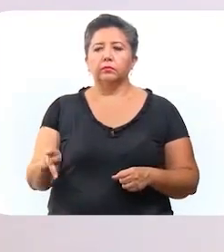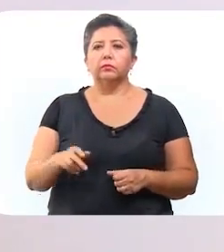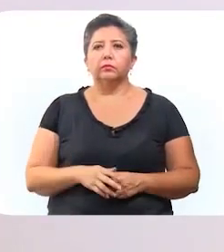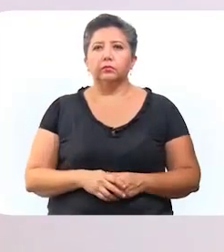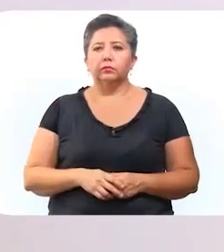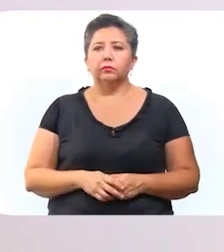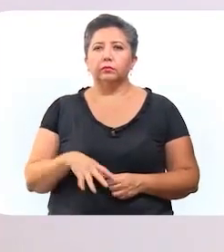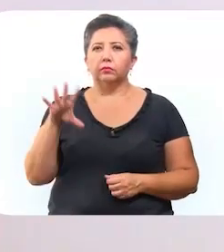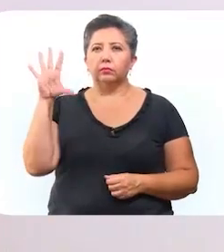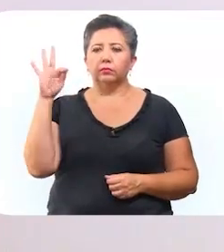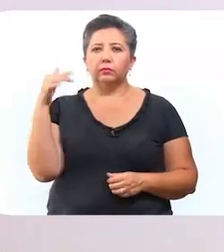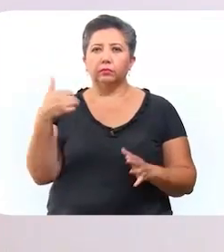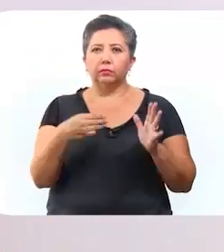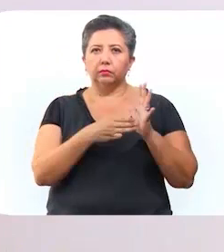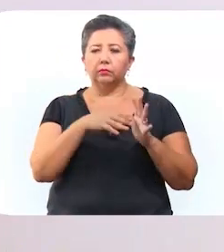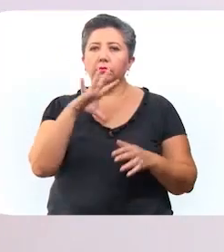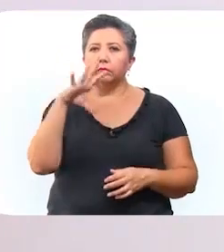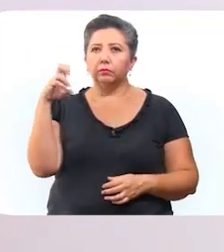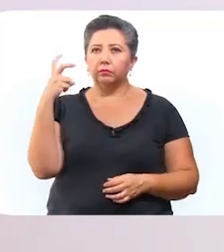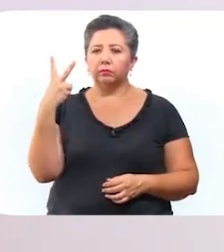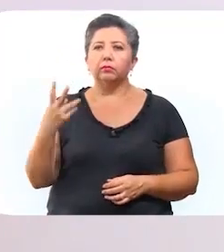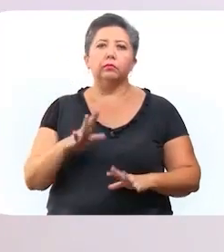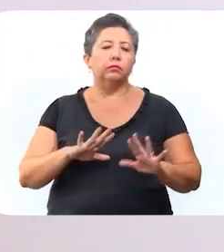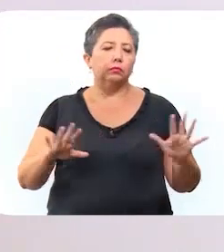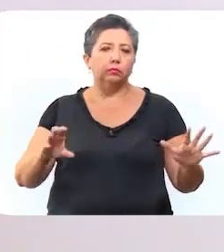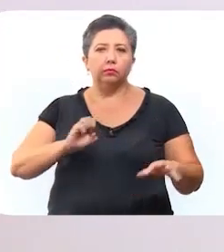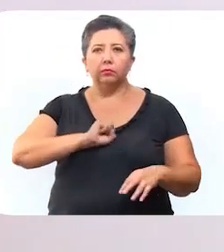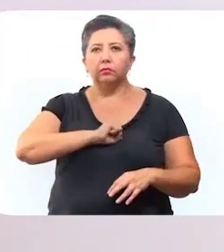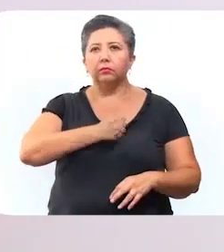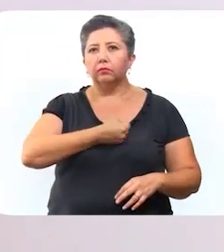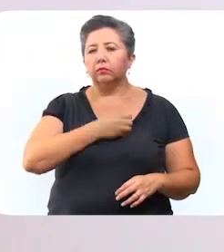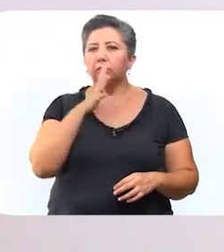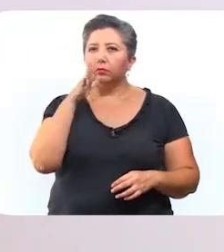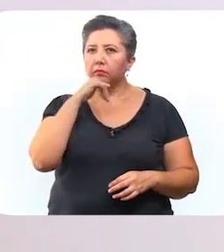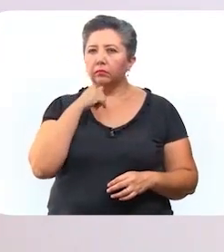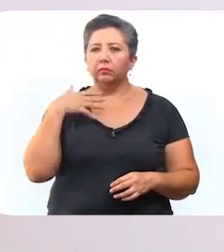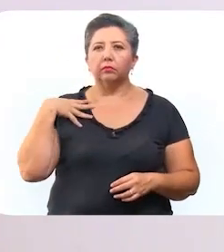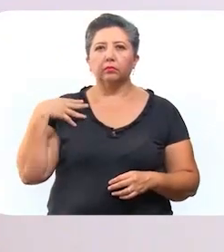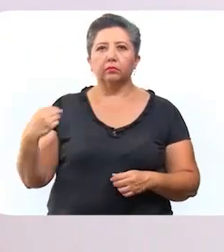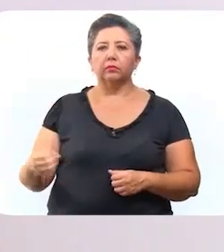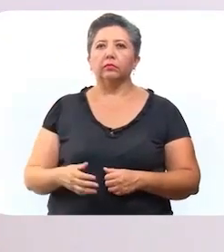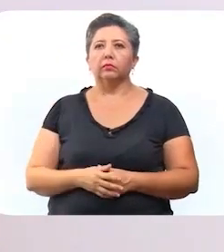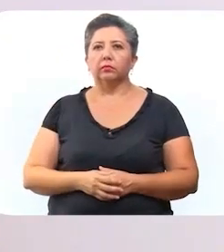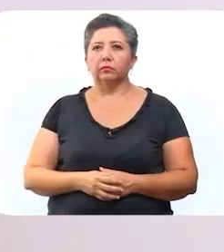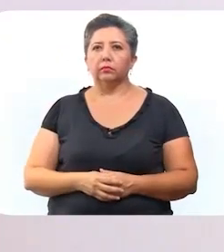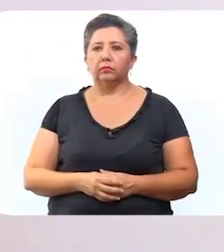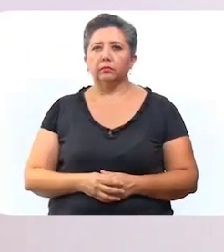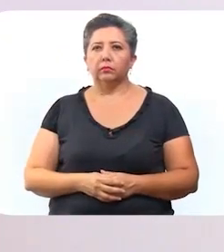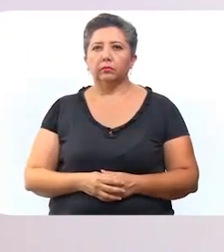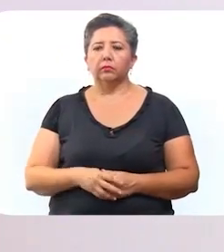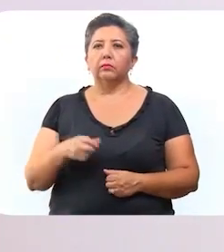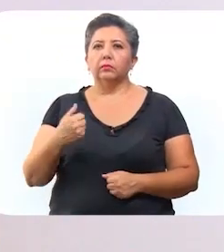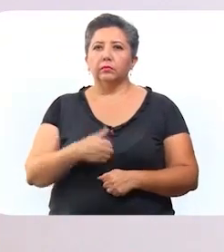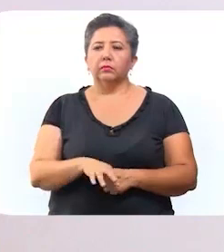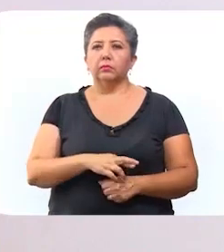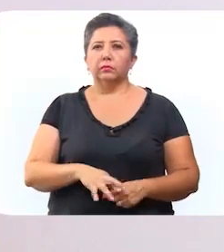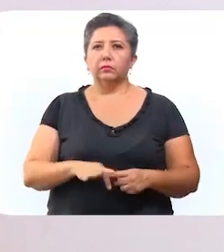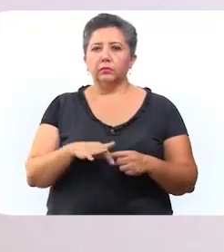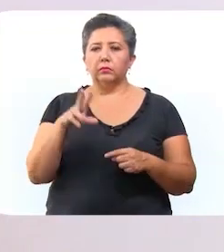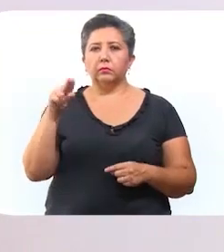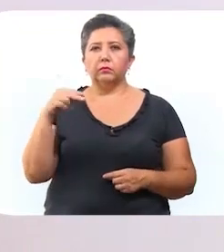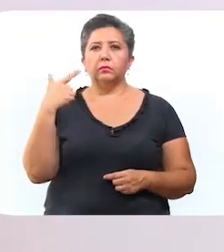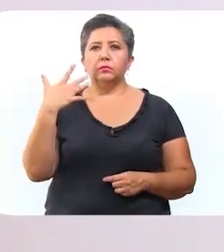públicos. 46.502 pacientes ya se recuperaron, no presentan síntomas ni pueden contagiar. Esta cifra